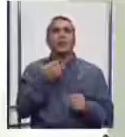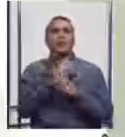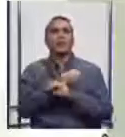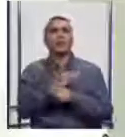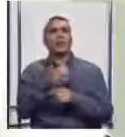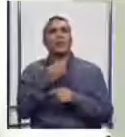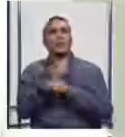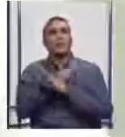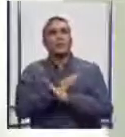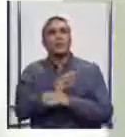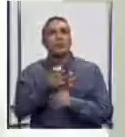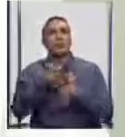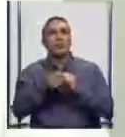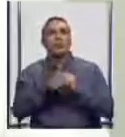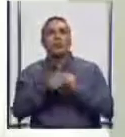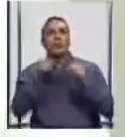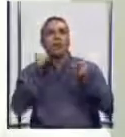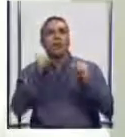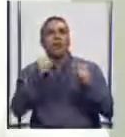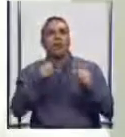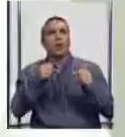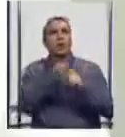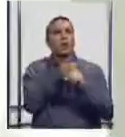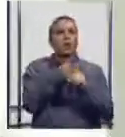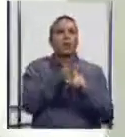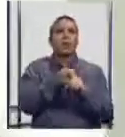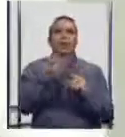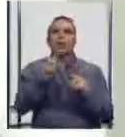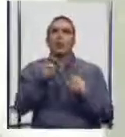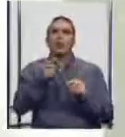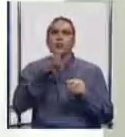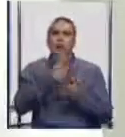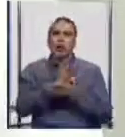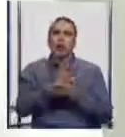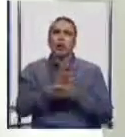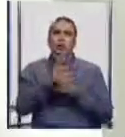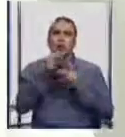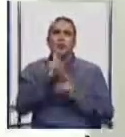dispuestos, encargados de la seguridad ciudadana y de la alteración del orden público.